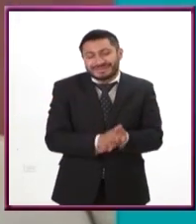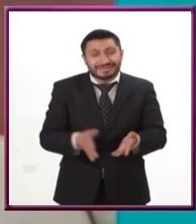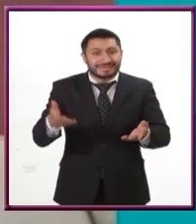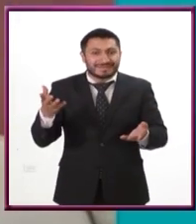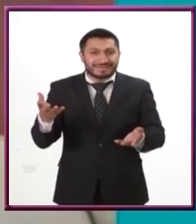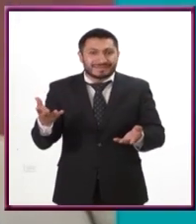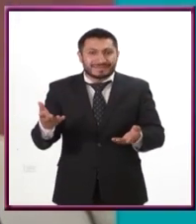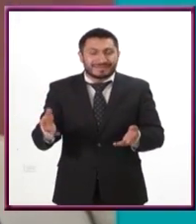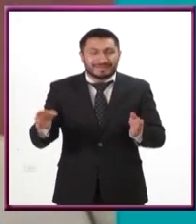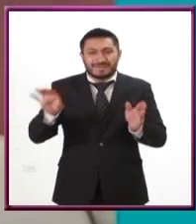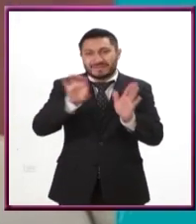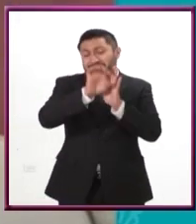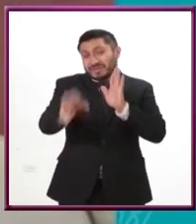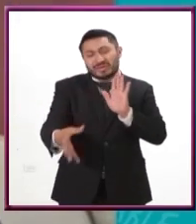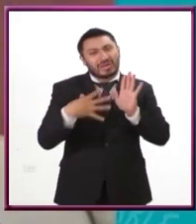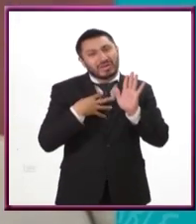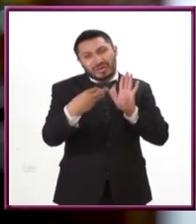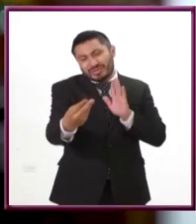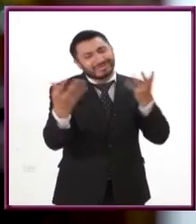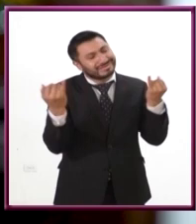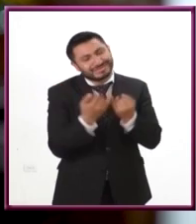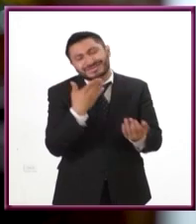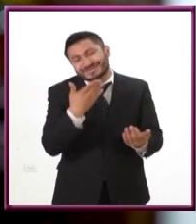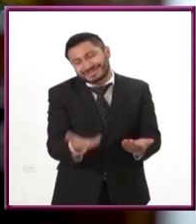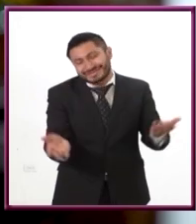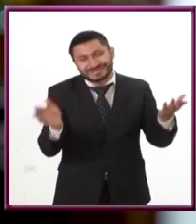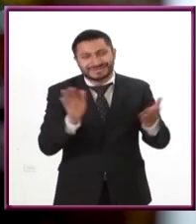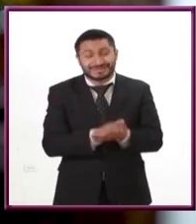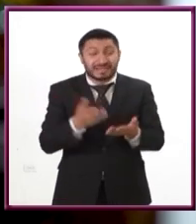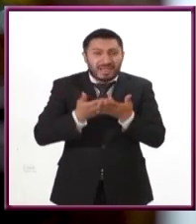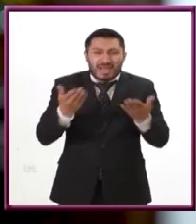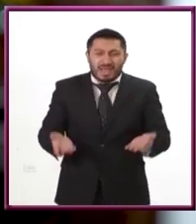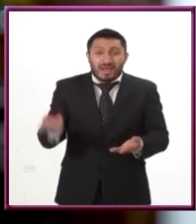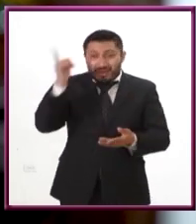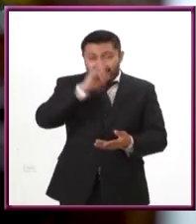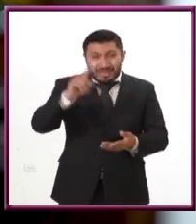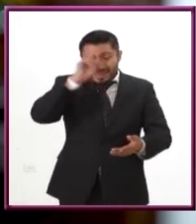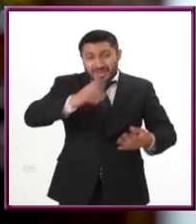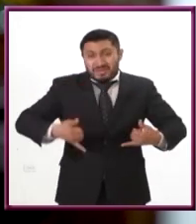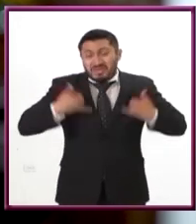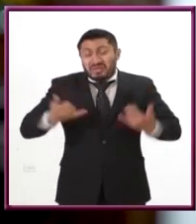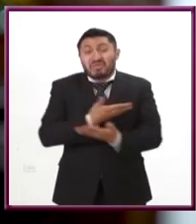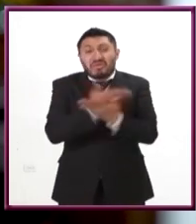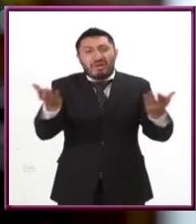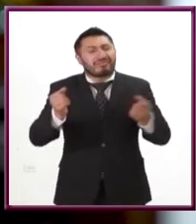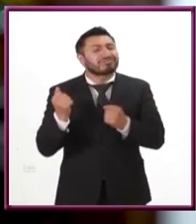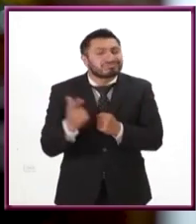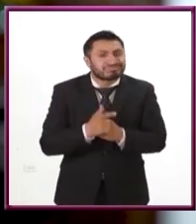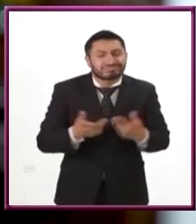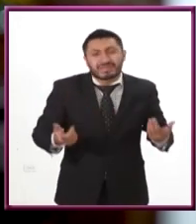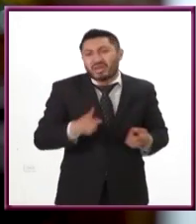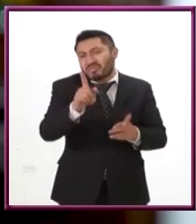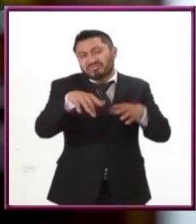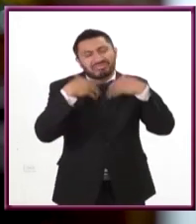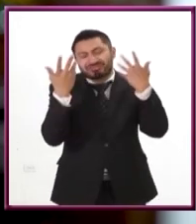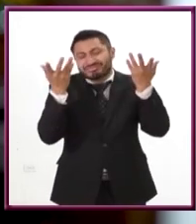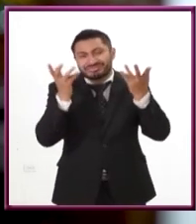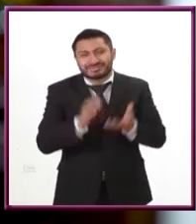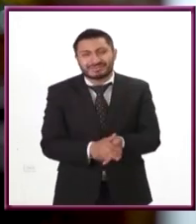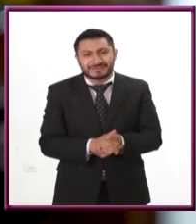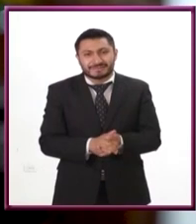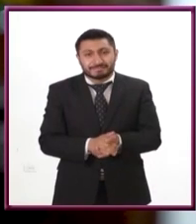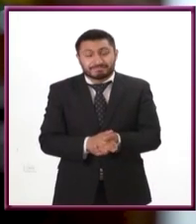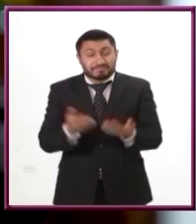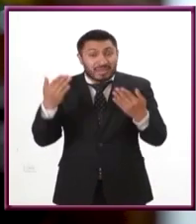interdicción siguiendo pues más que nada mi ejemplo. Oye, ¿podrías ahora dirigirte a los jóvenes y darles un consejo, el que